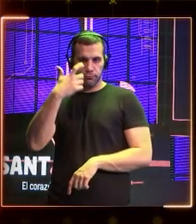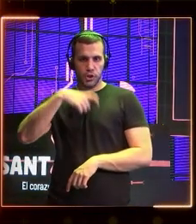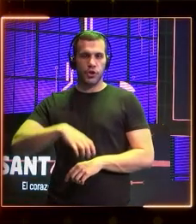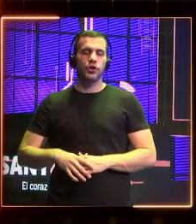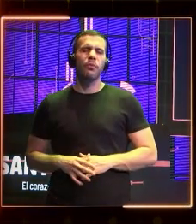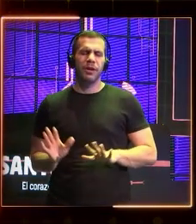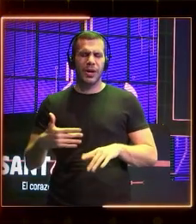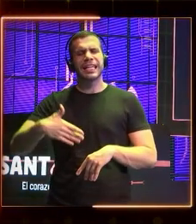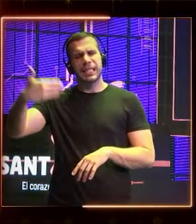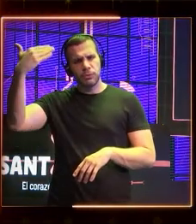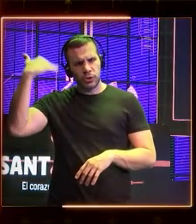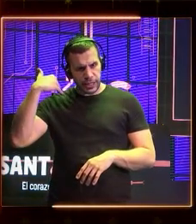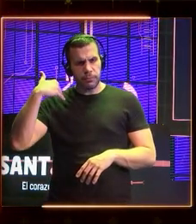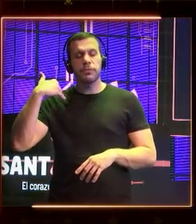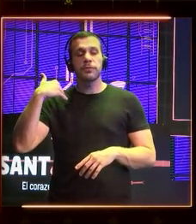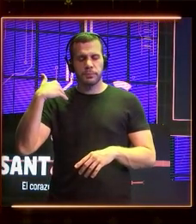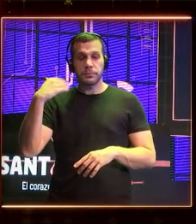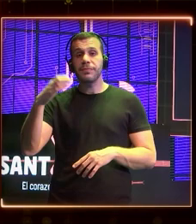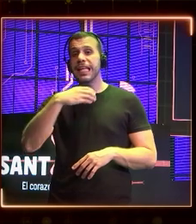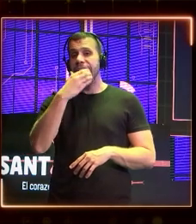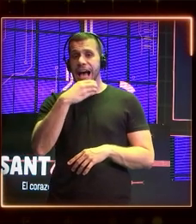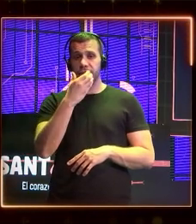tiempo con el lanzamiento del iPhone